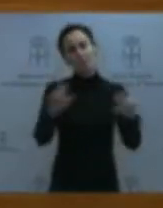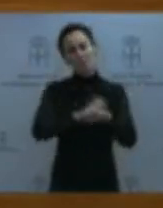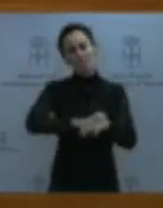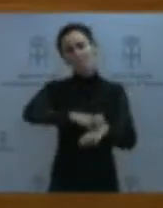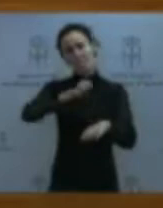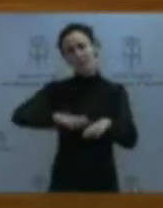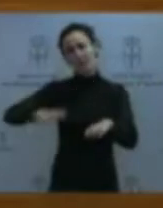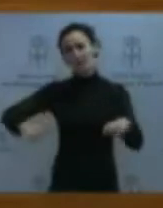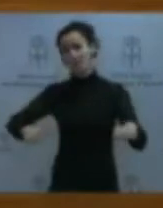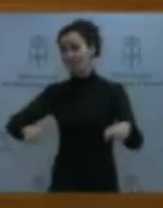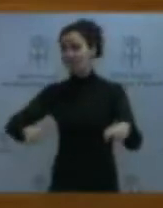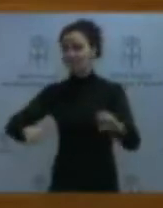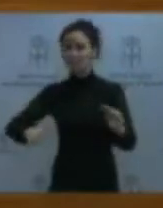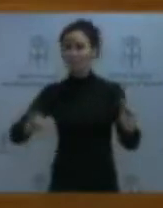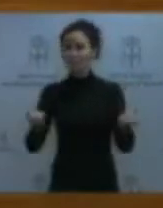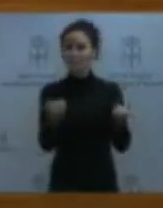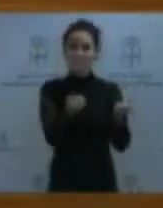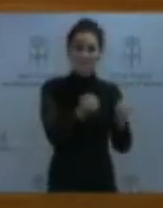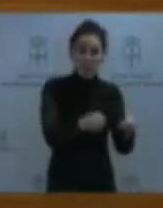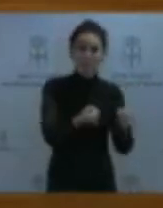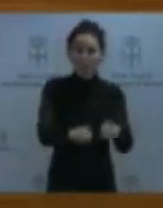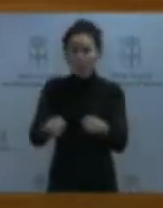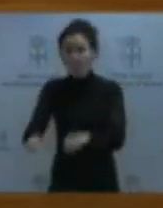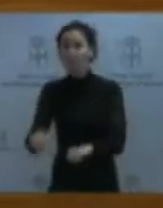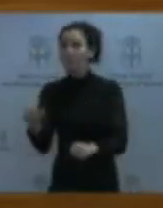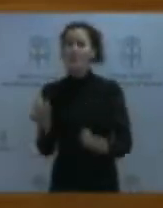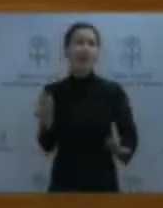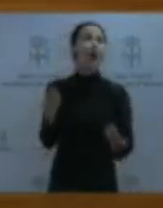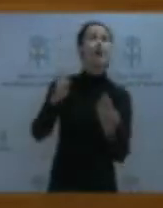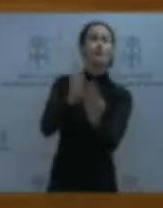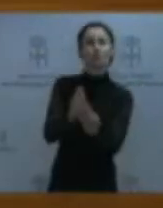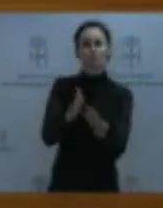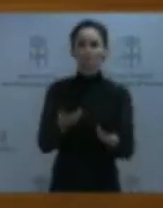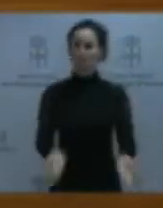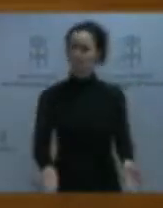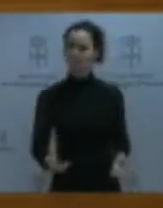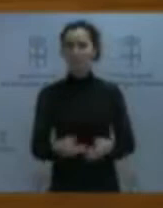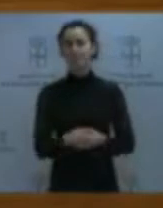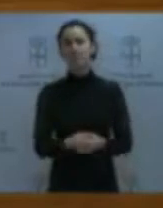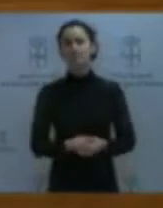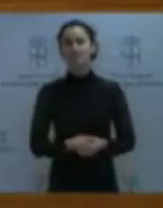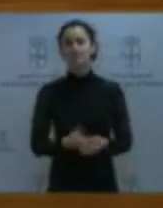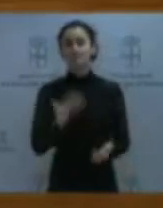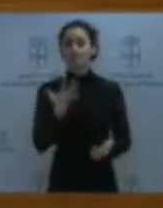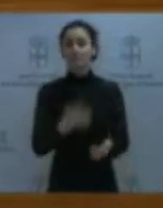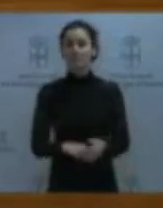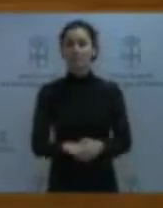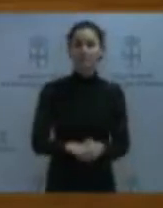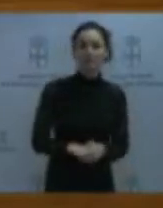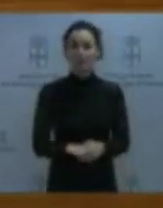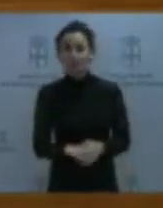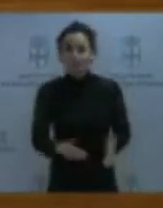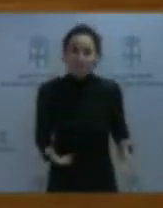pérdidas. Y eso era algo que hubo que afrontar, lo afrontaron otros, con mejor o peor fortuna, pero lo